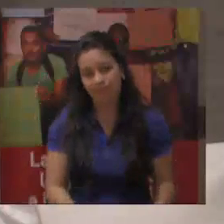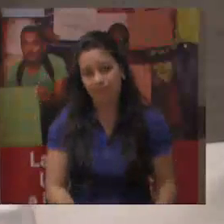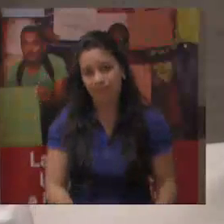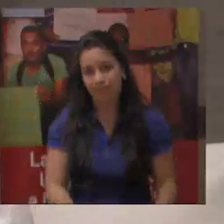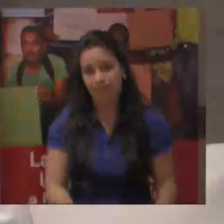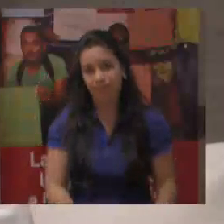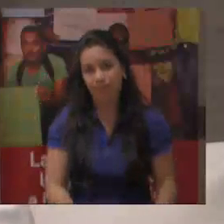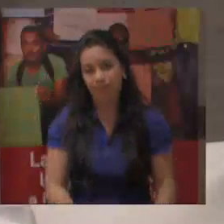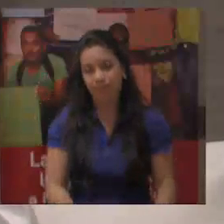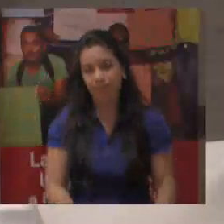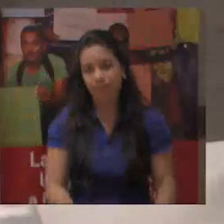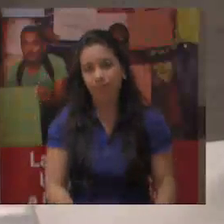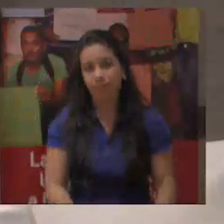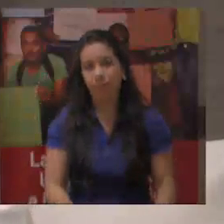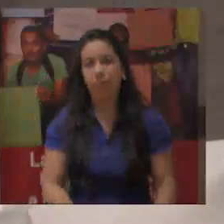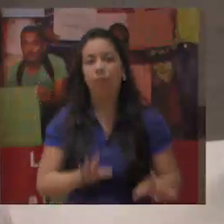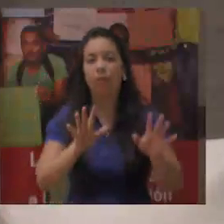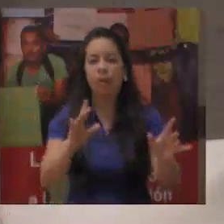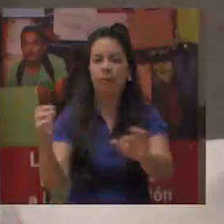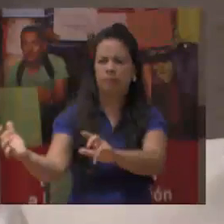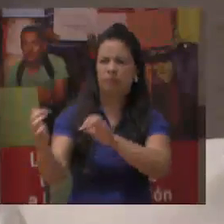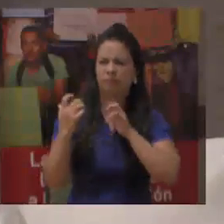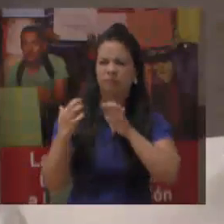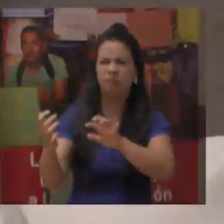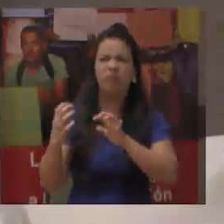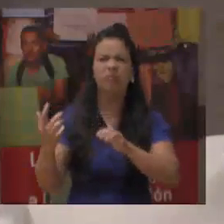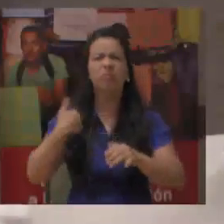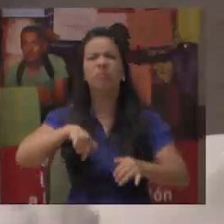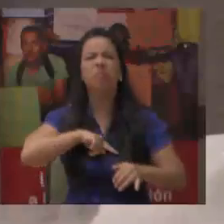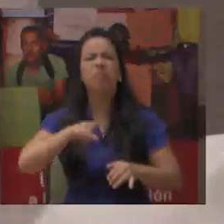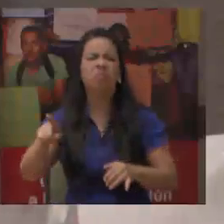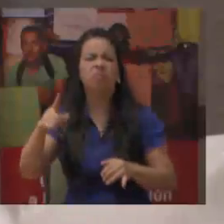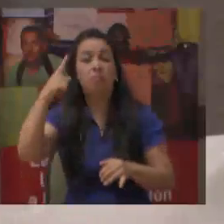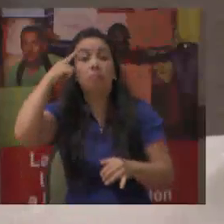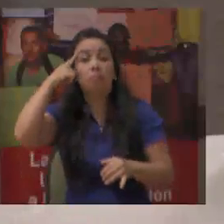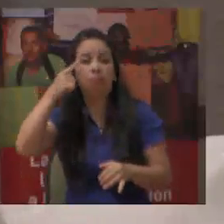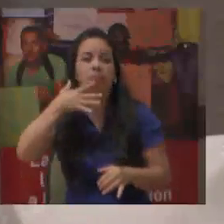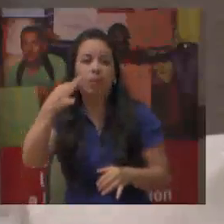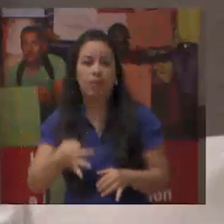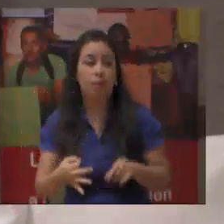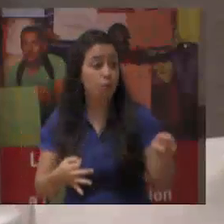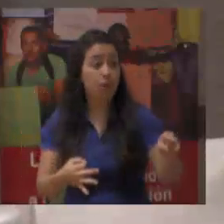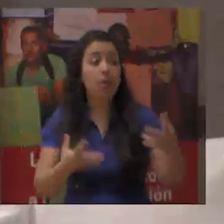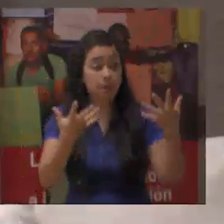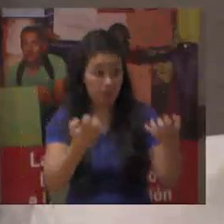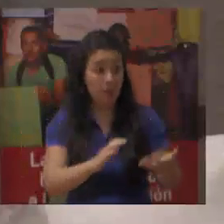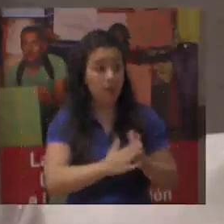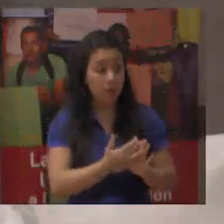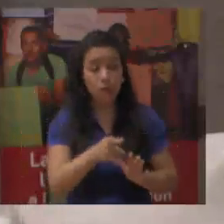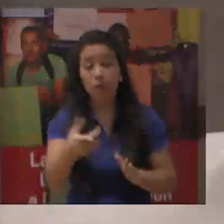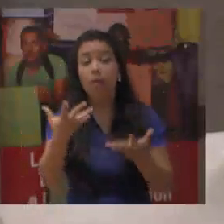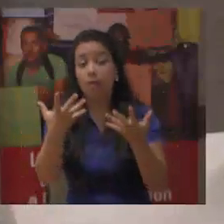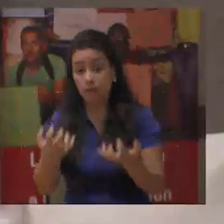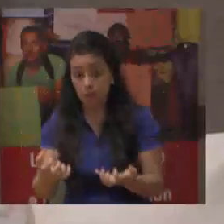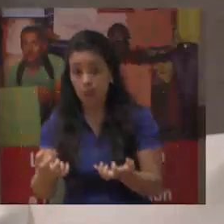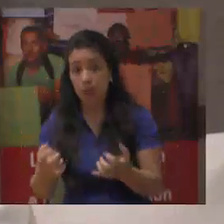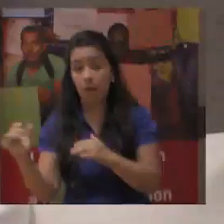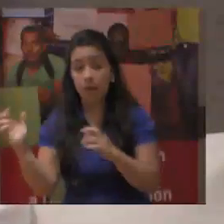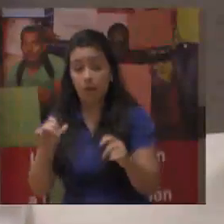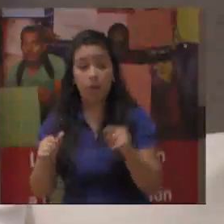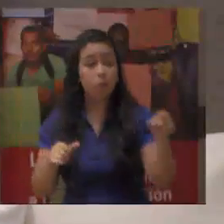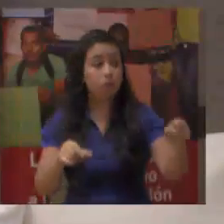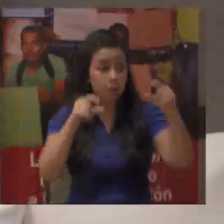de la polarización y de la confrontación, y nos clasifican entre los que quieren la paz y los que quieren la guerra, entre uribistas y